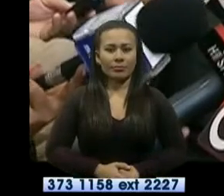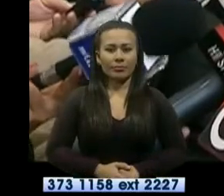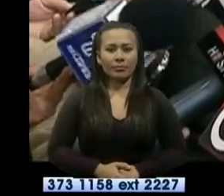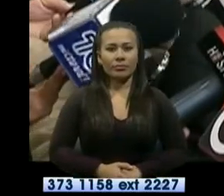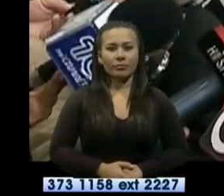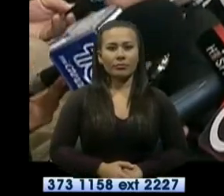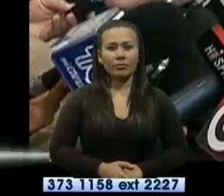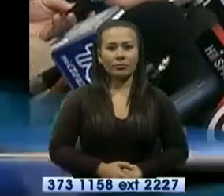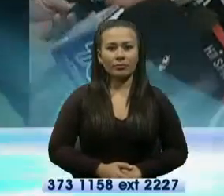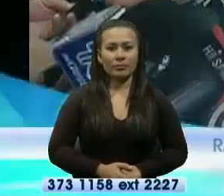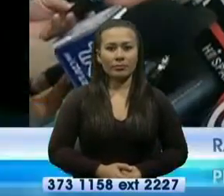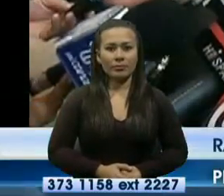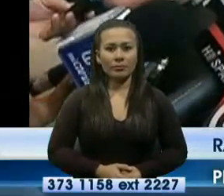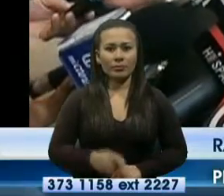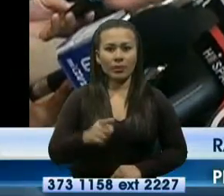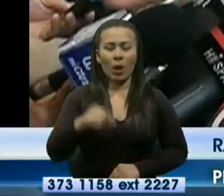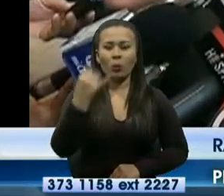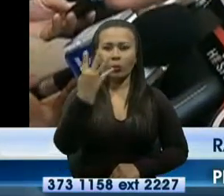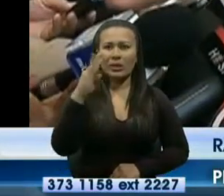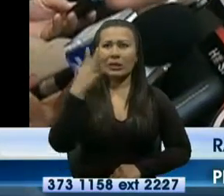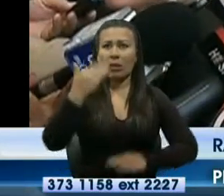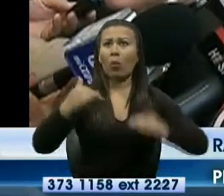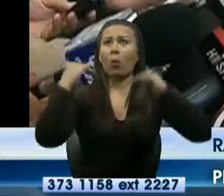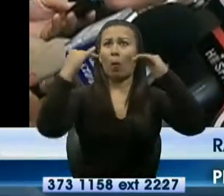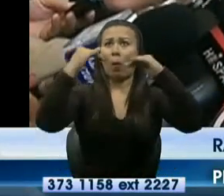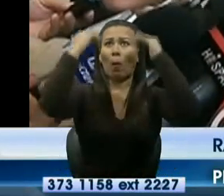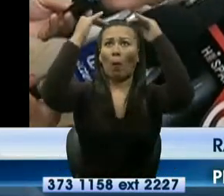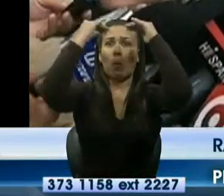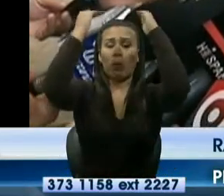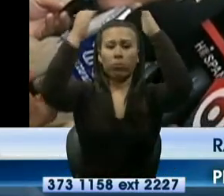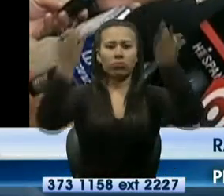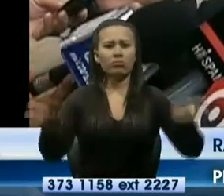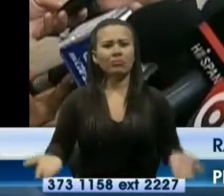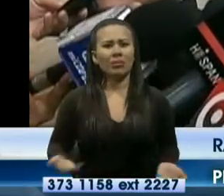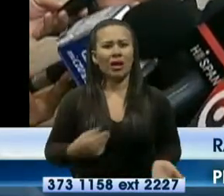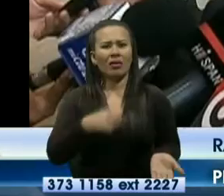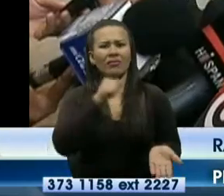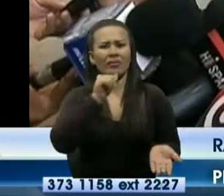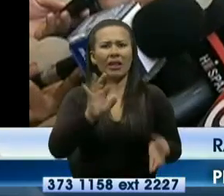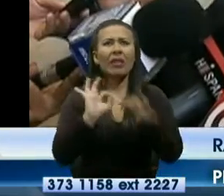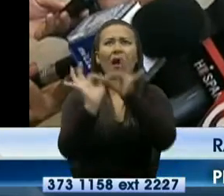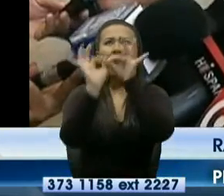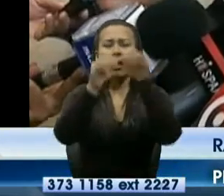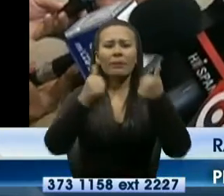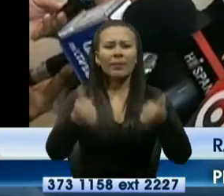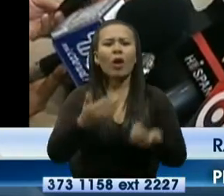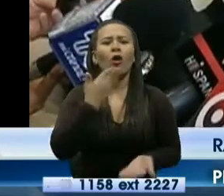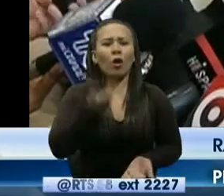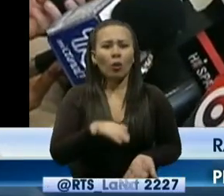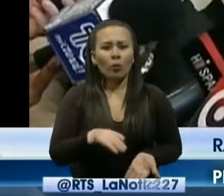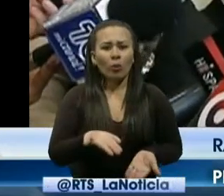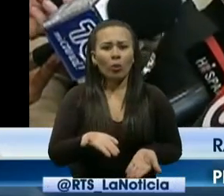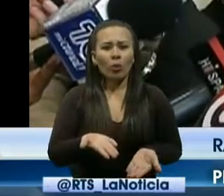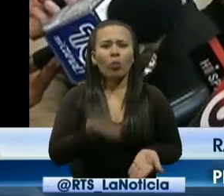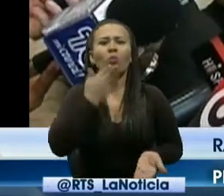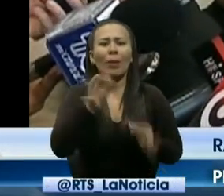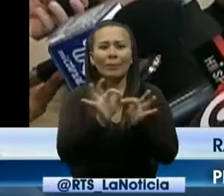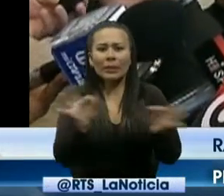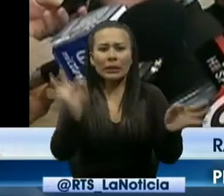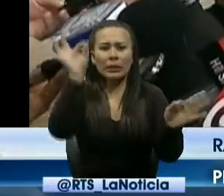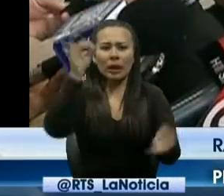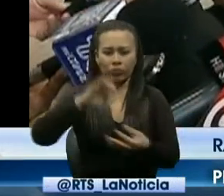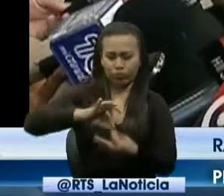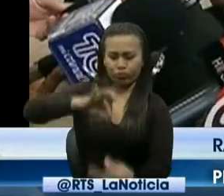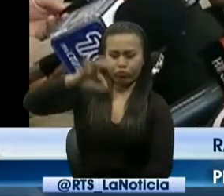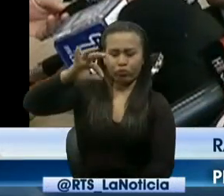de 4 o 5 pisos en las más elementales técnicas, cimientos, etcétera. Es decir, empezamos